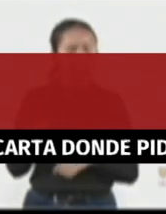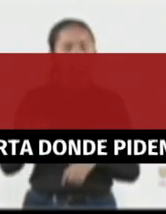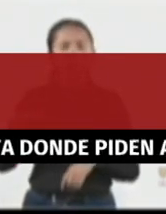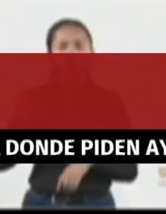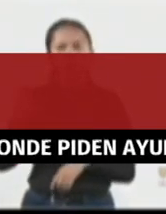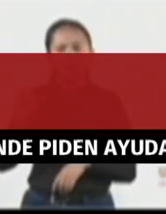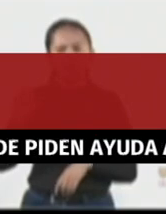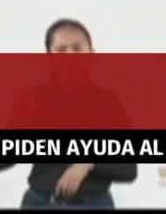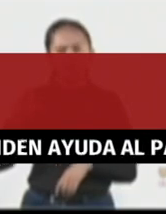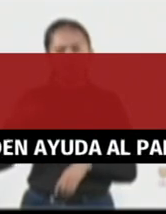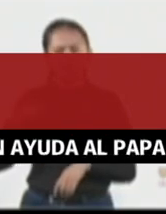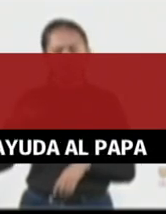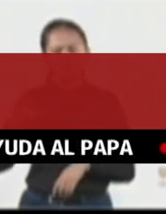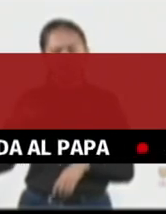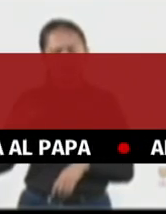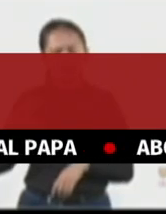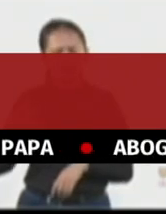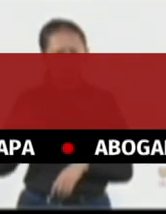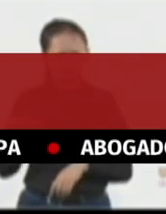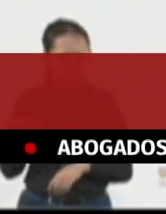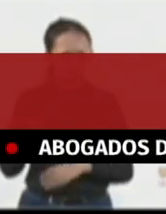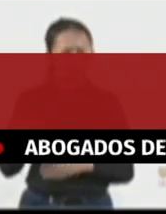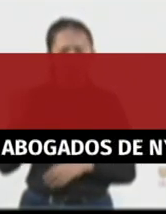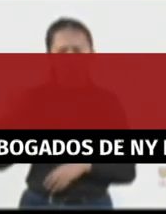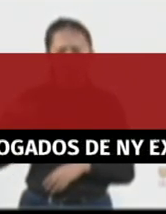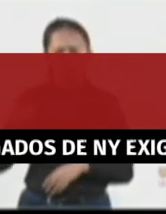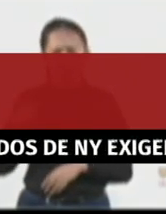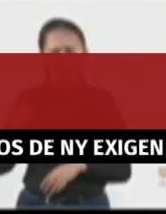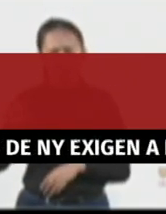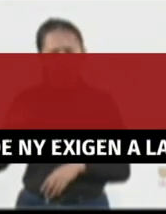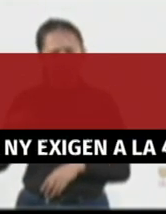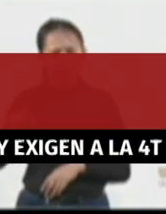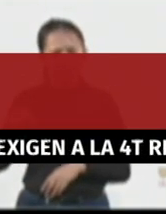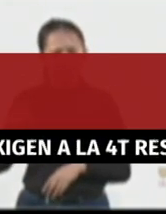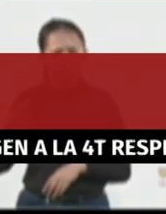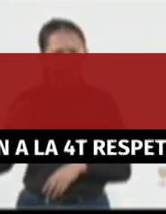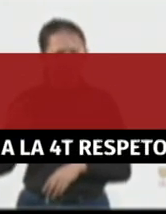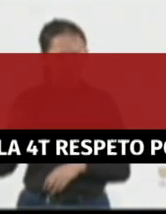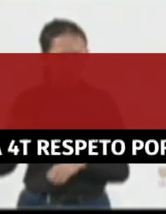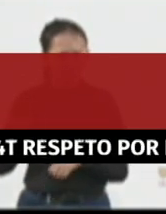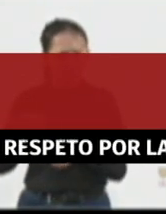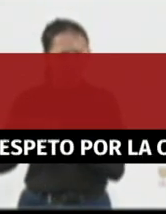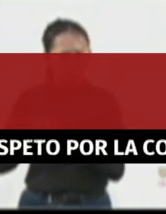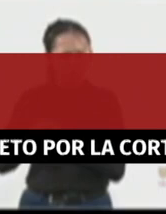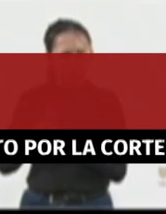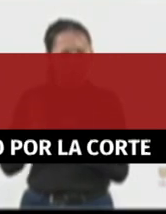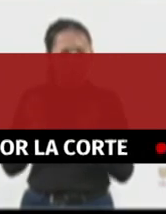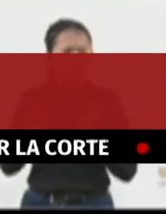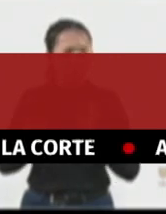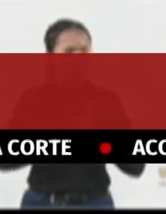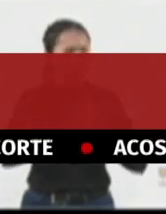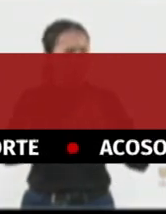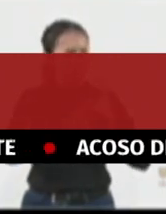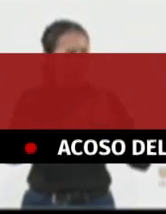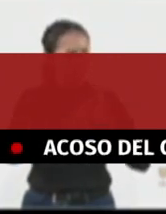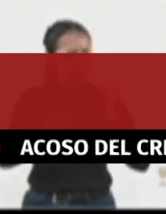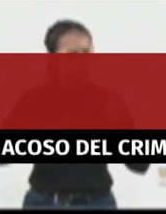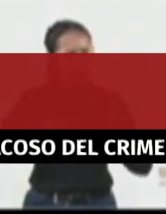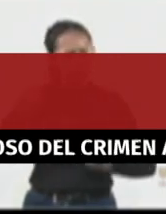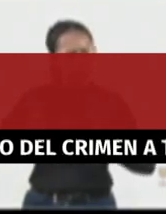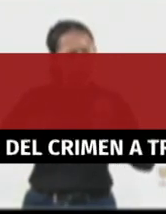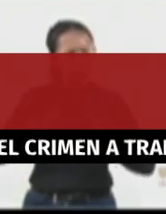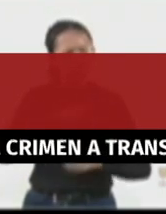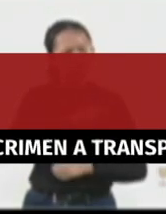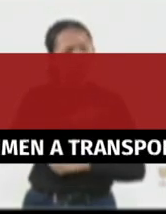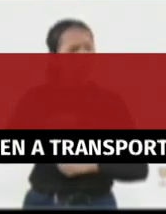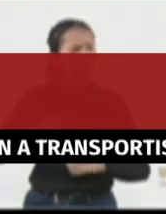científicos o ingenieros o médicos o choferes de un autobús, lo que ellos